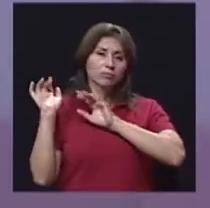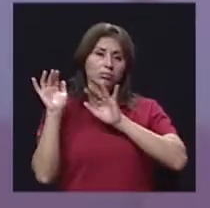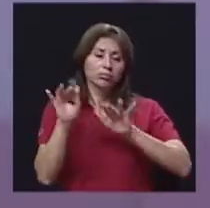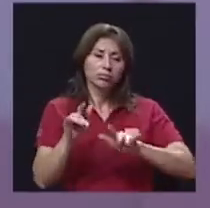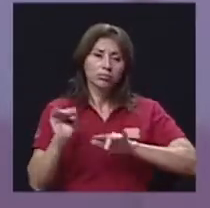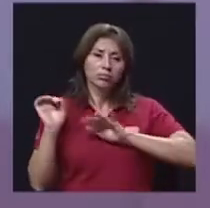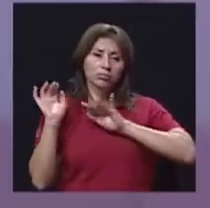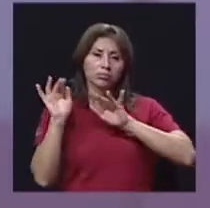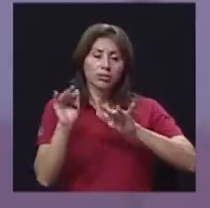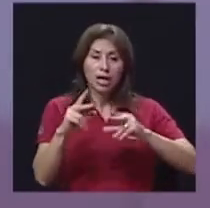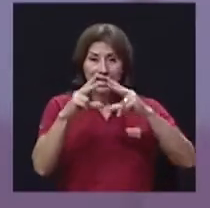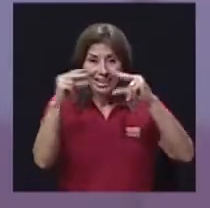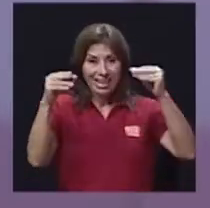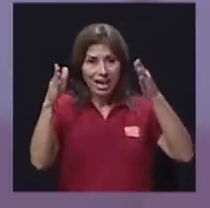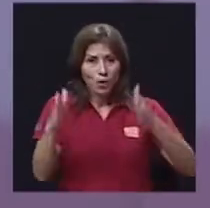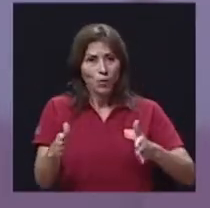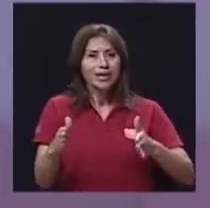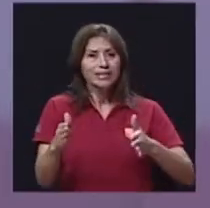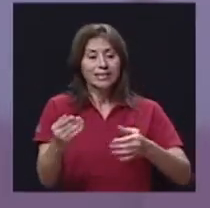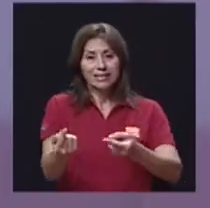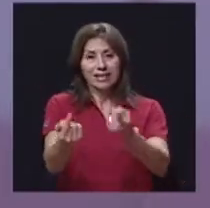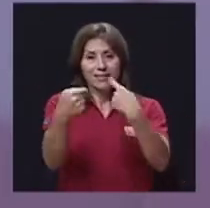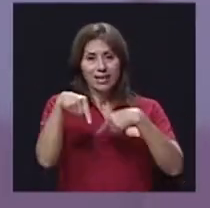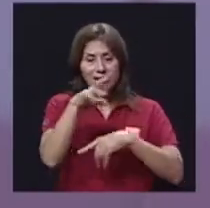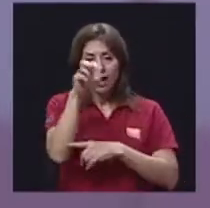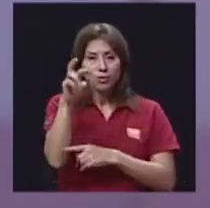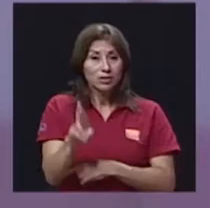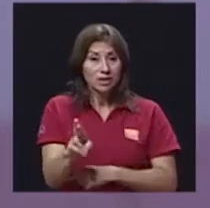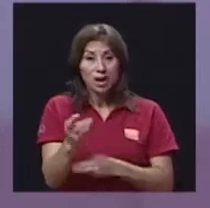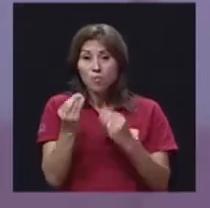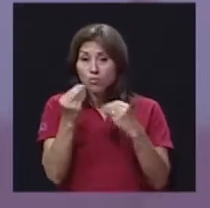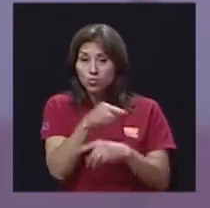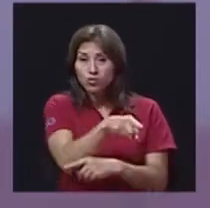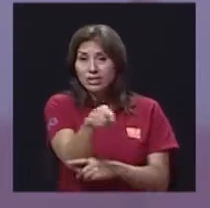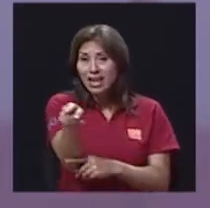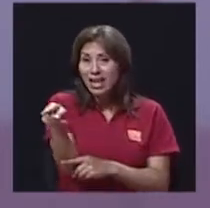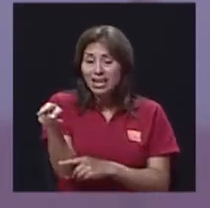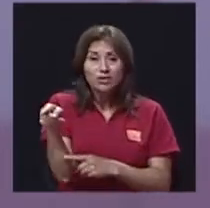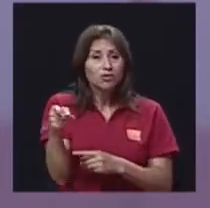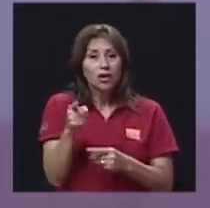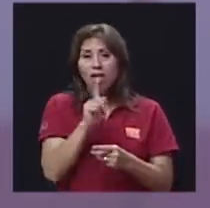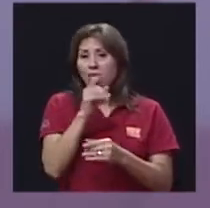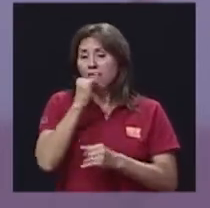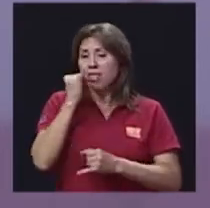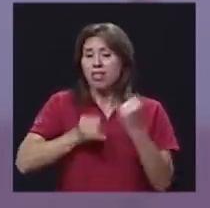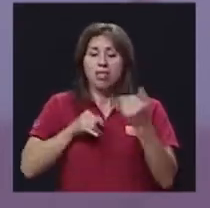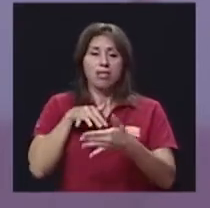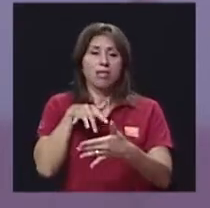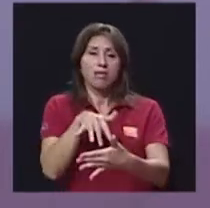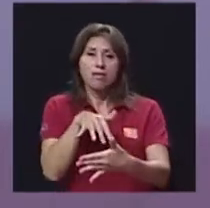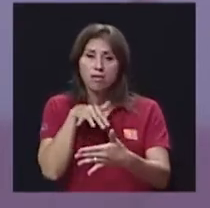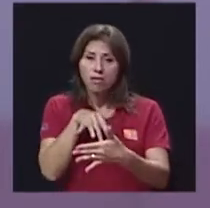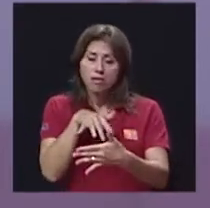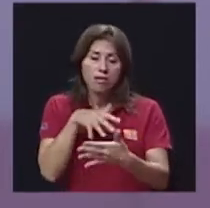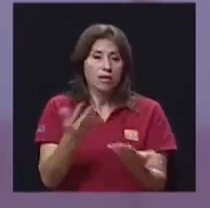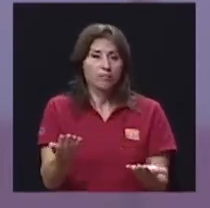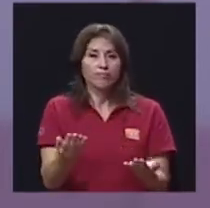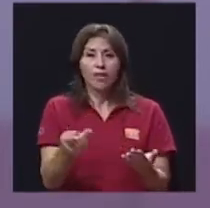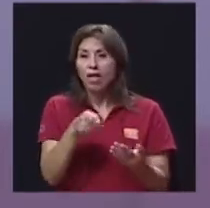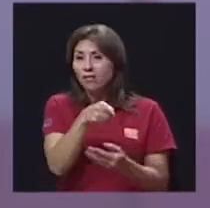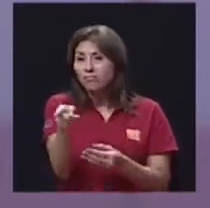nicaragüenses que vienen a este país, muchos de ellos tienen una escolaridad incompleta, no tienen un trabajo